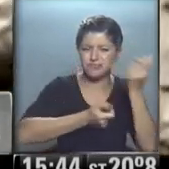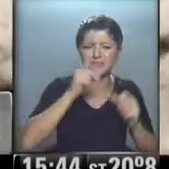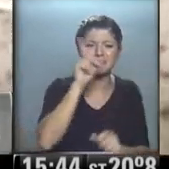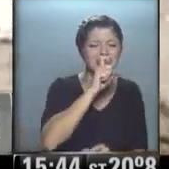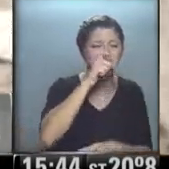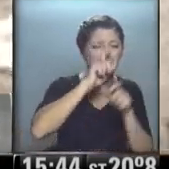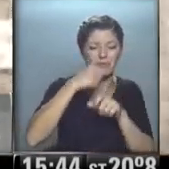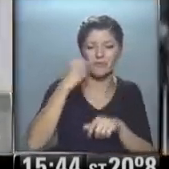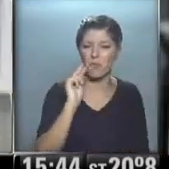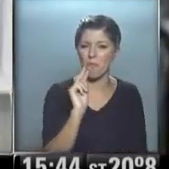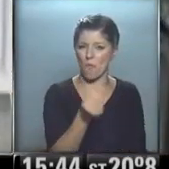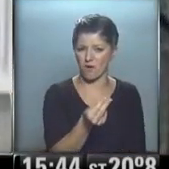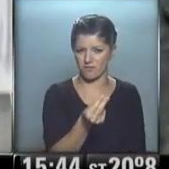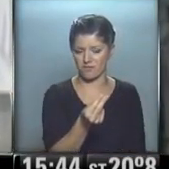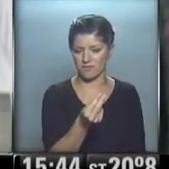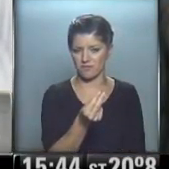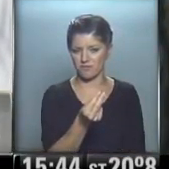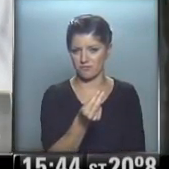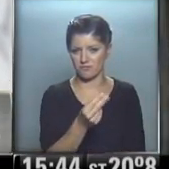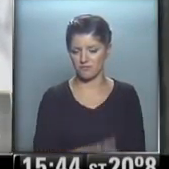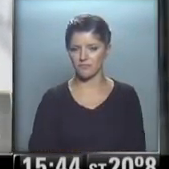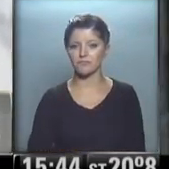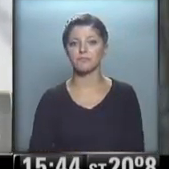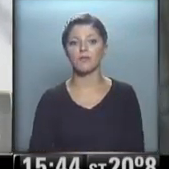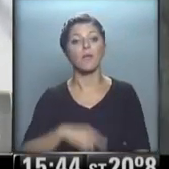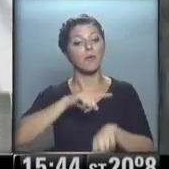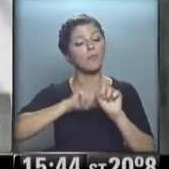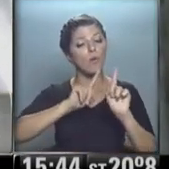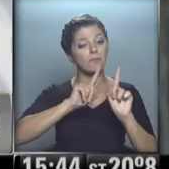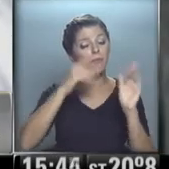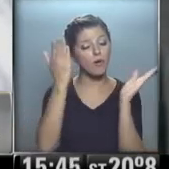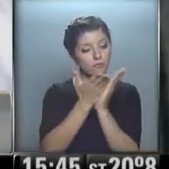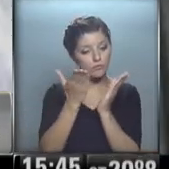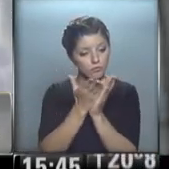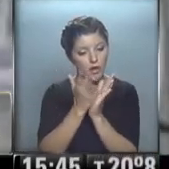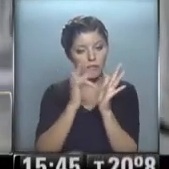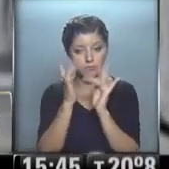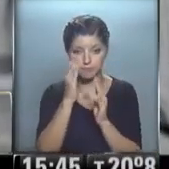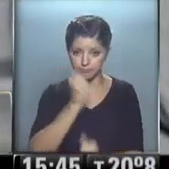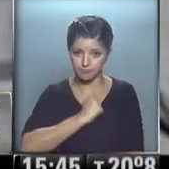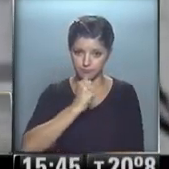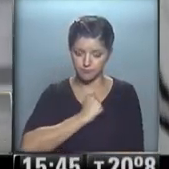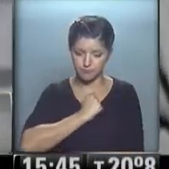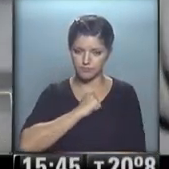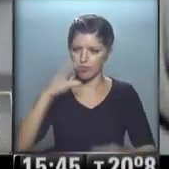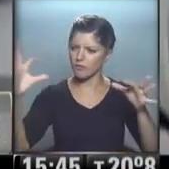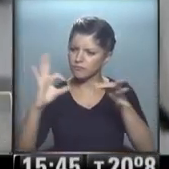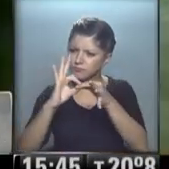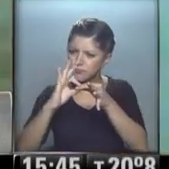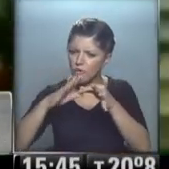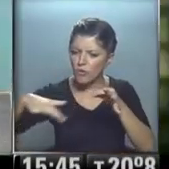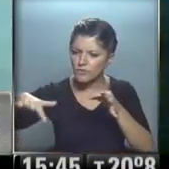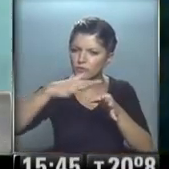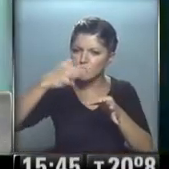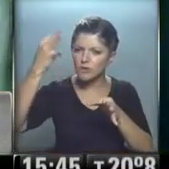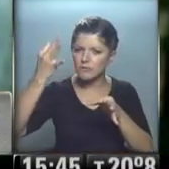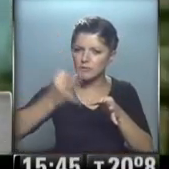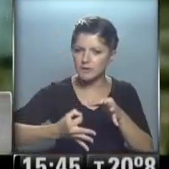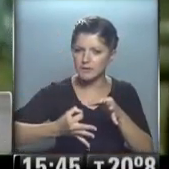que había. Pero mientras estudiaba en el seminario, tomó contacto con una realidad